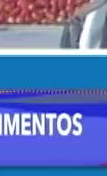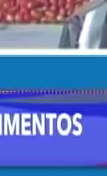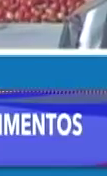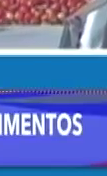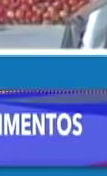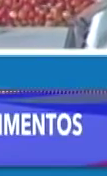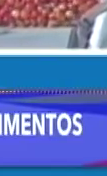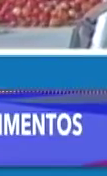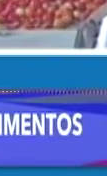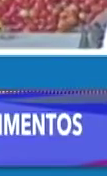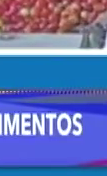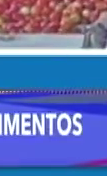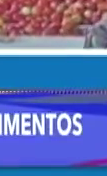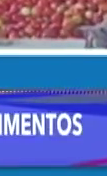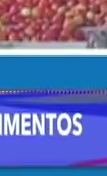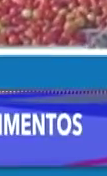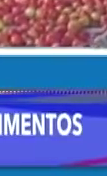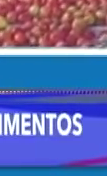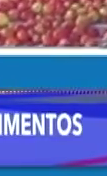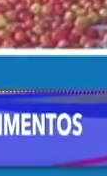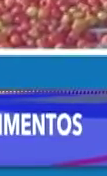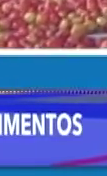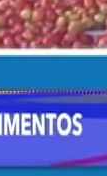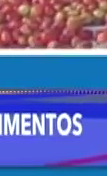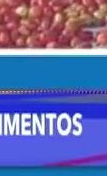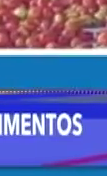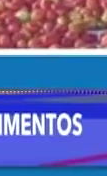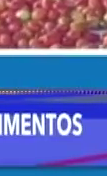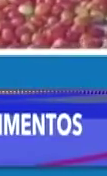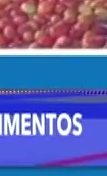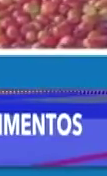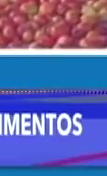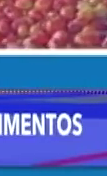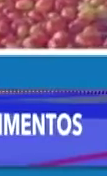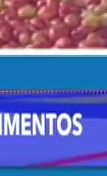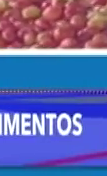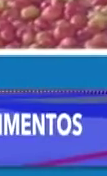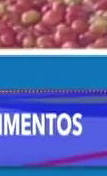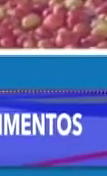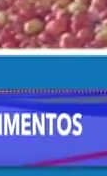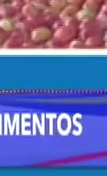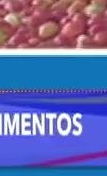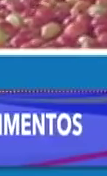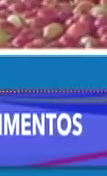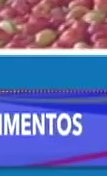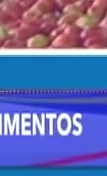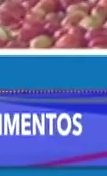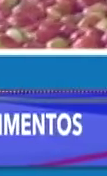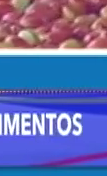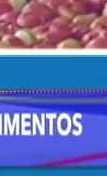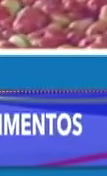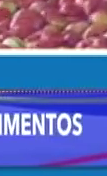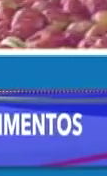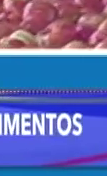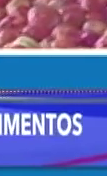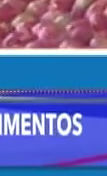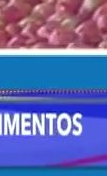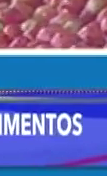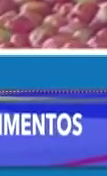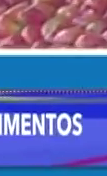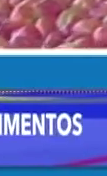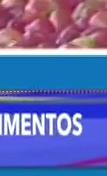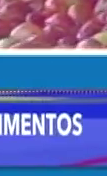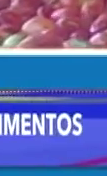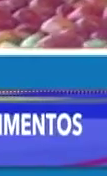productiva por el desarrollo de venezuela y la felicidad del pueblo bienvenido vamos a trabajar juntos ustedes saben que soy un hombre